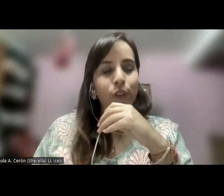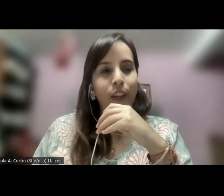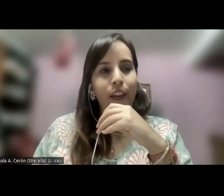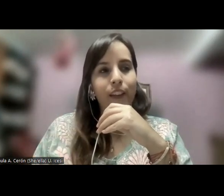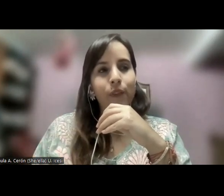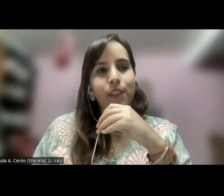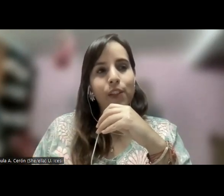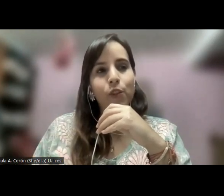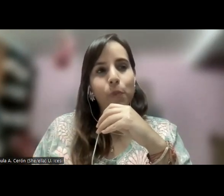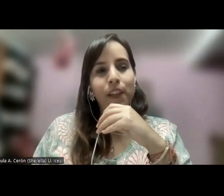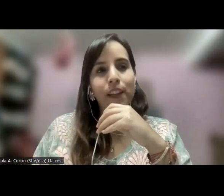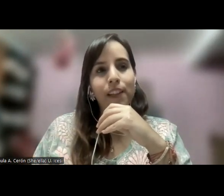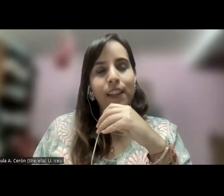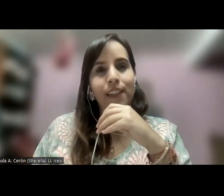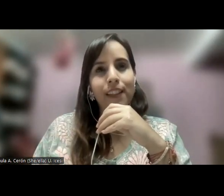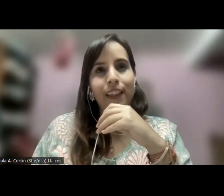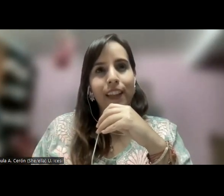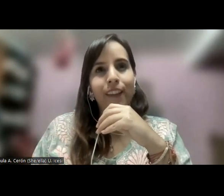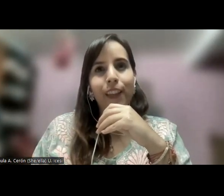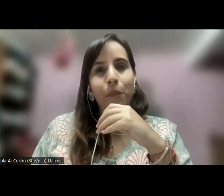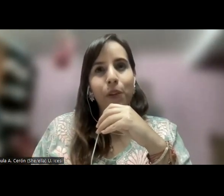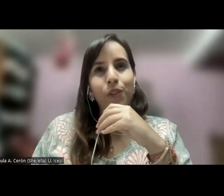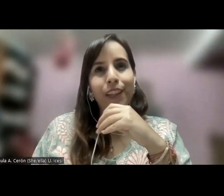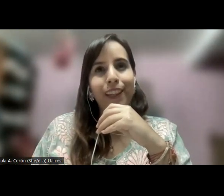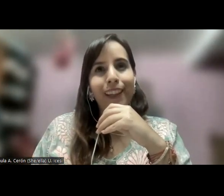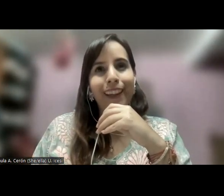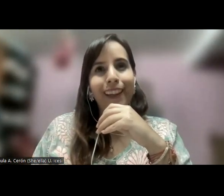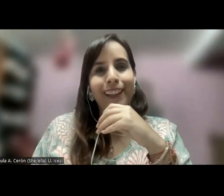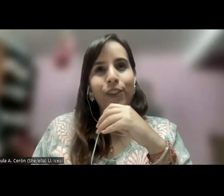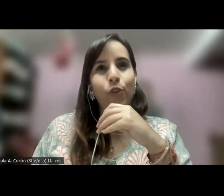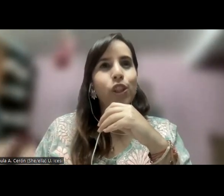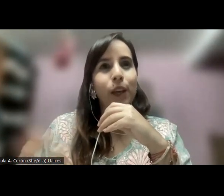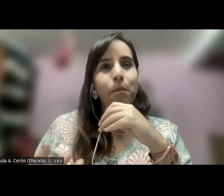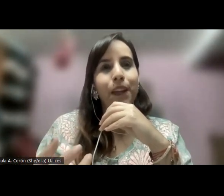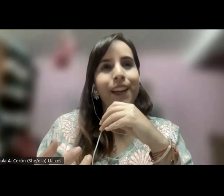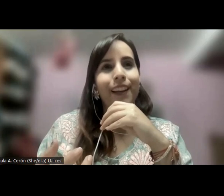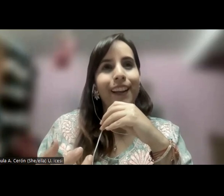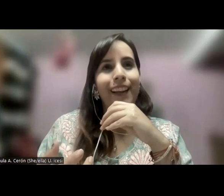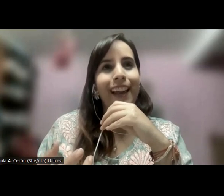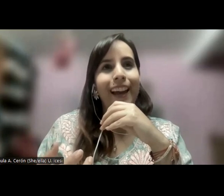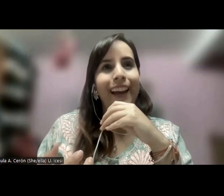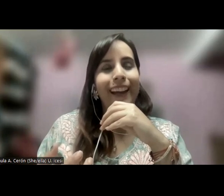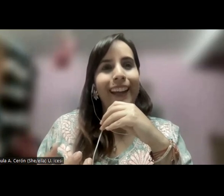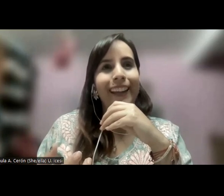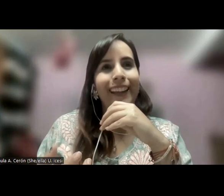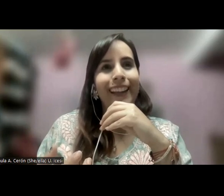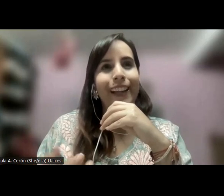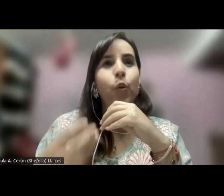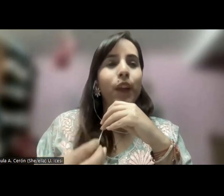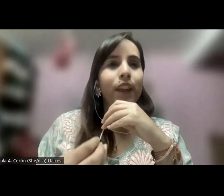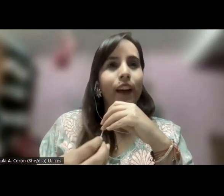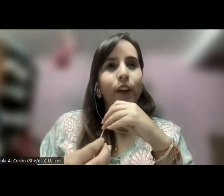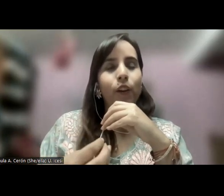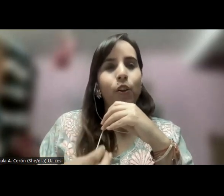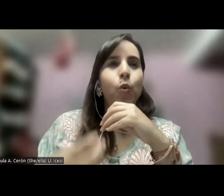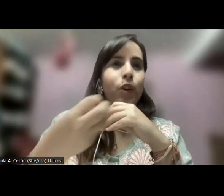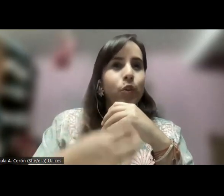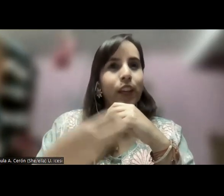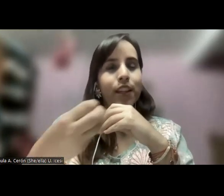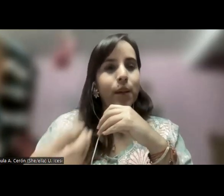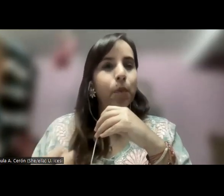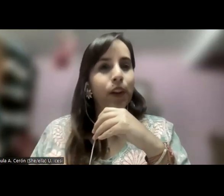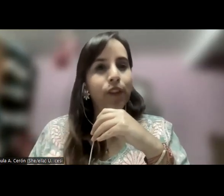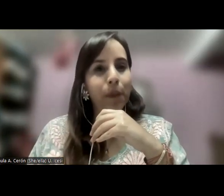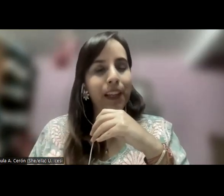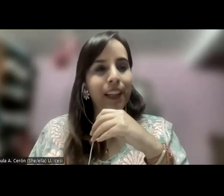reflexionar nuestras dos panelistas en términos de que no siempre la el el cuidado cuando